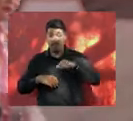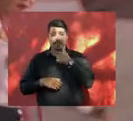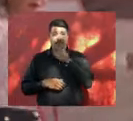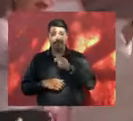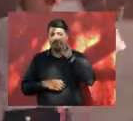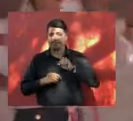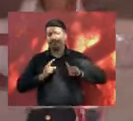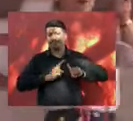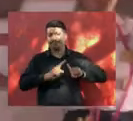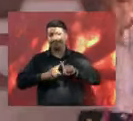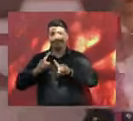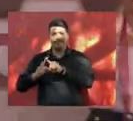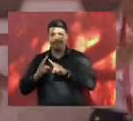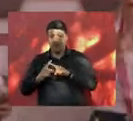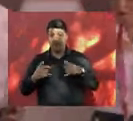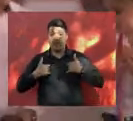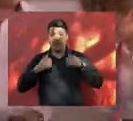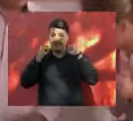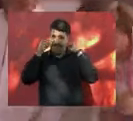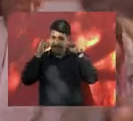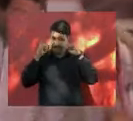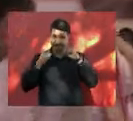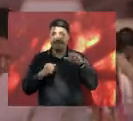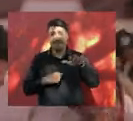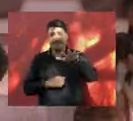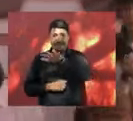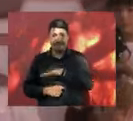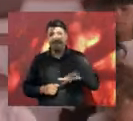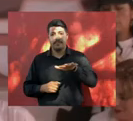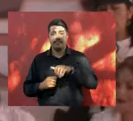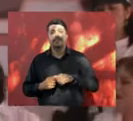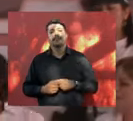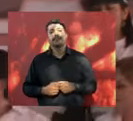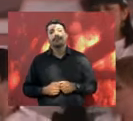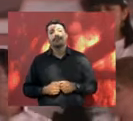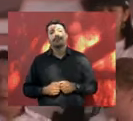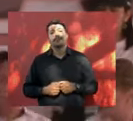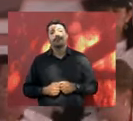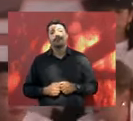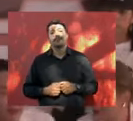mujeres. ¡Arriba los jóvenes!